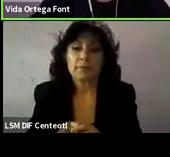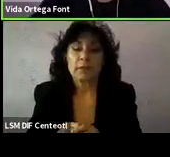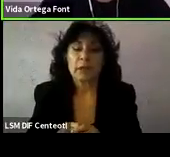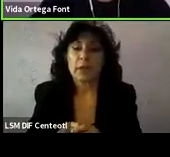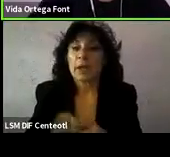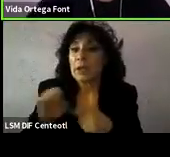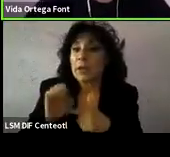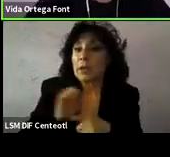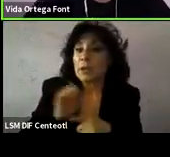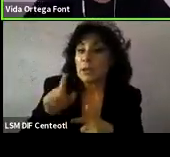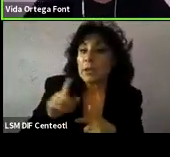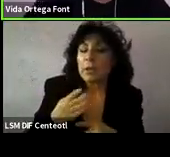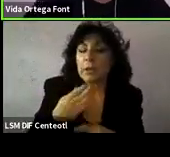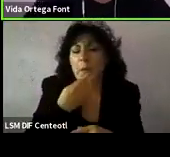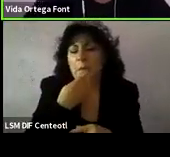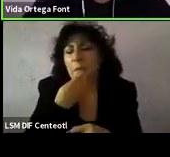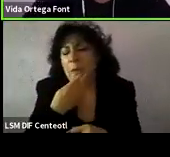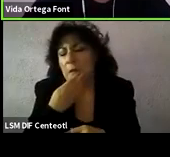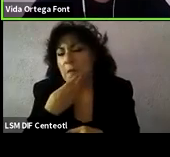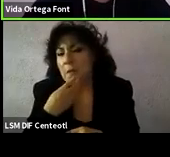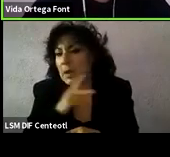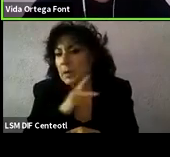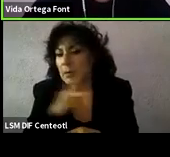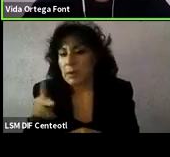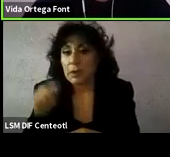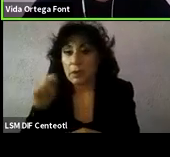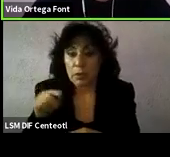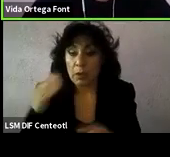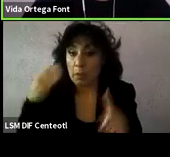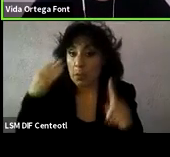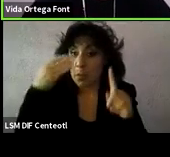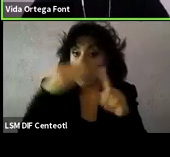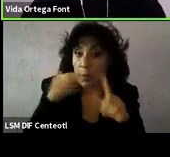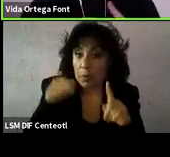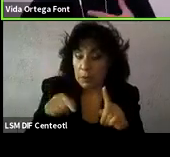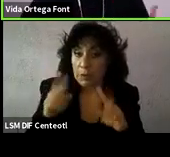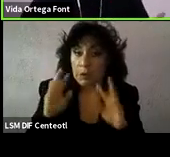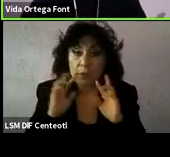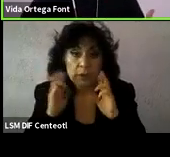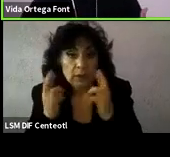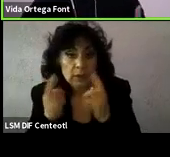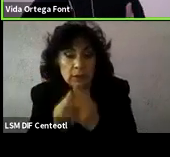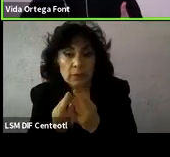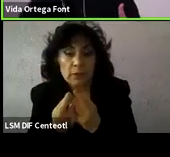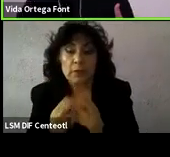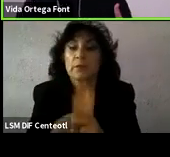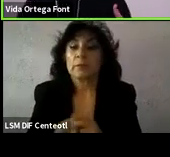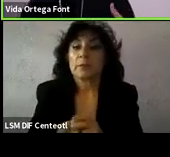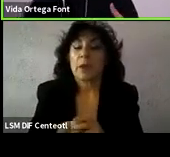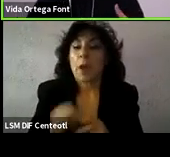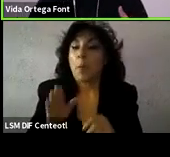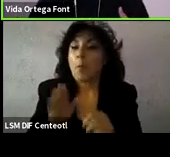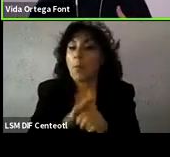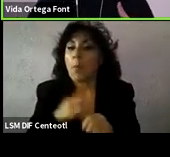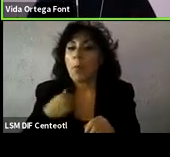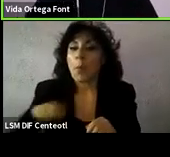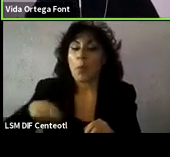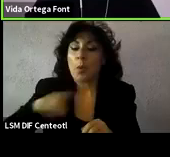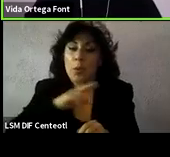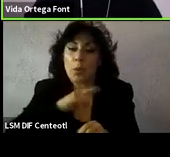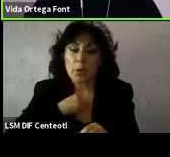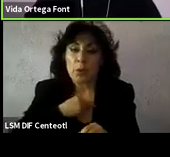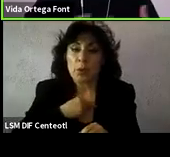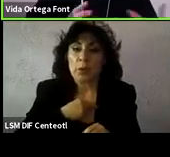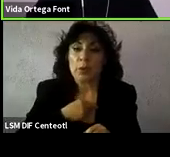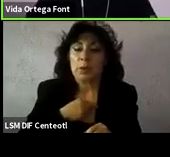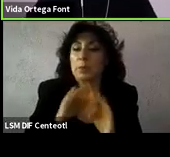riquísimo, ¿no? El objetivo de este seminario, y es por lo que nosotros, por la